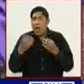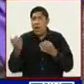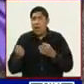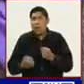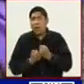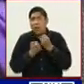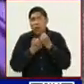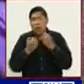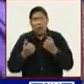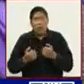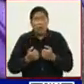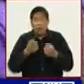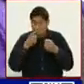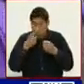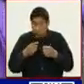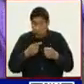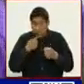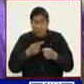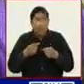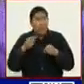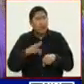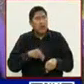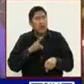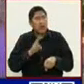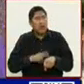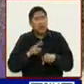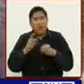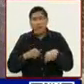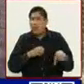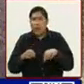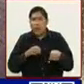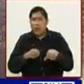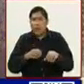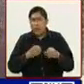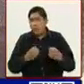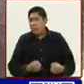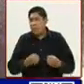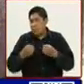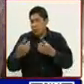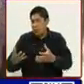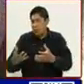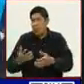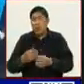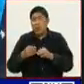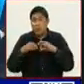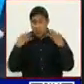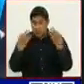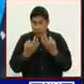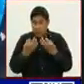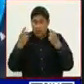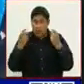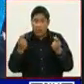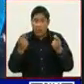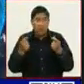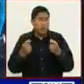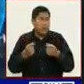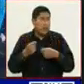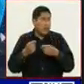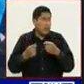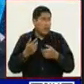que intervengan. Normalmente lo que se hace es darle custodia, ¿no?, a la familia inmediata en caso de